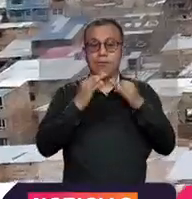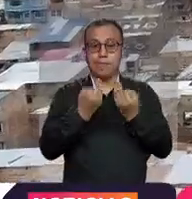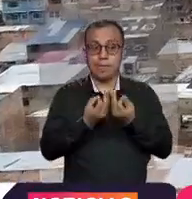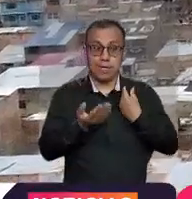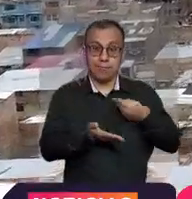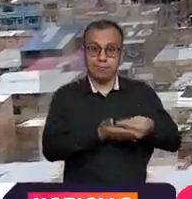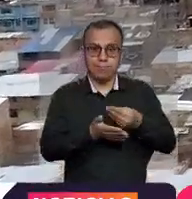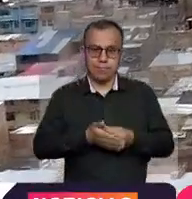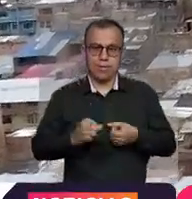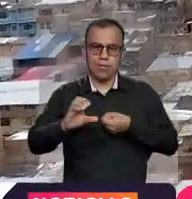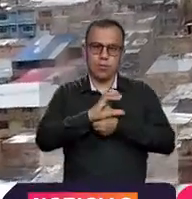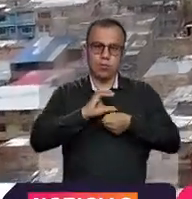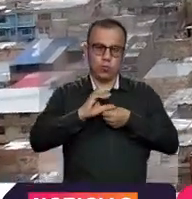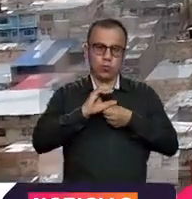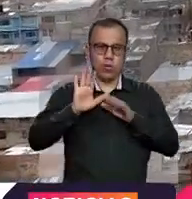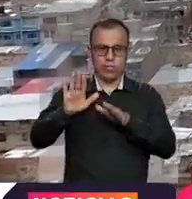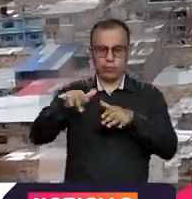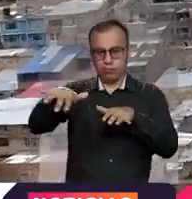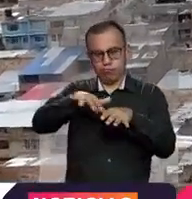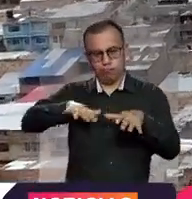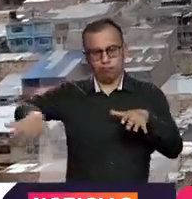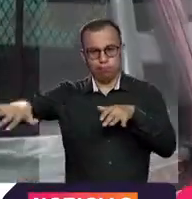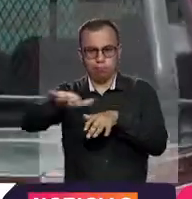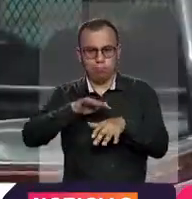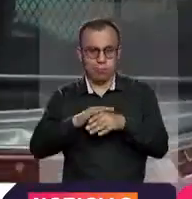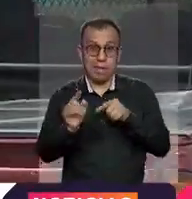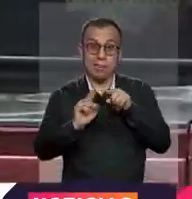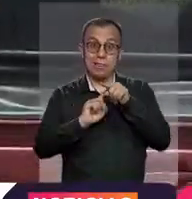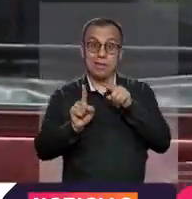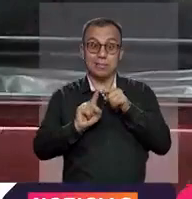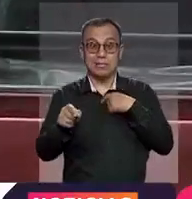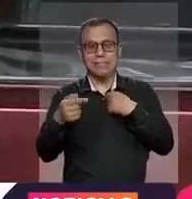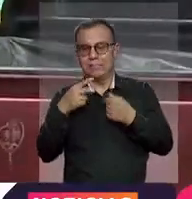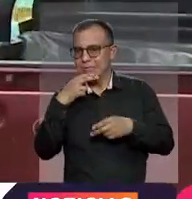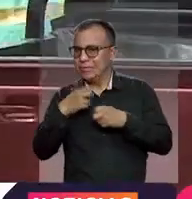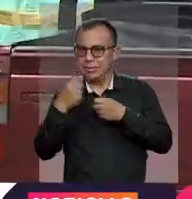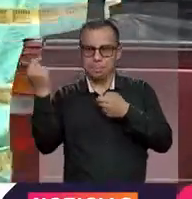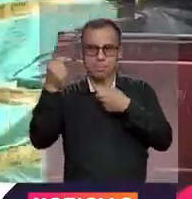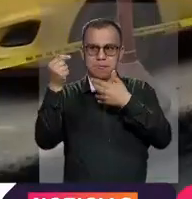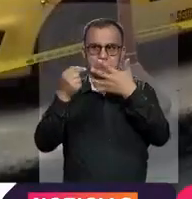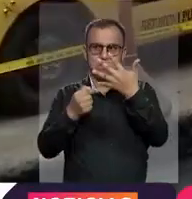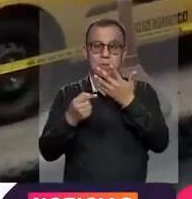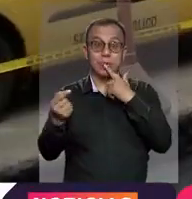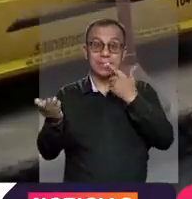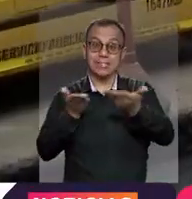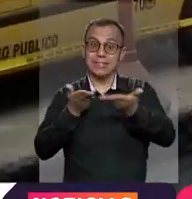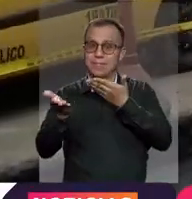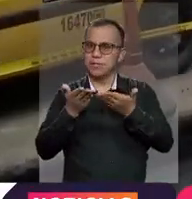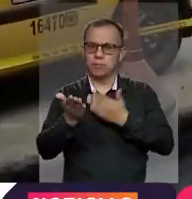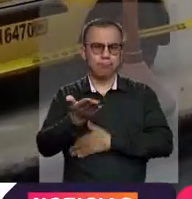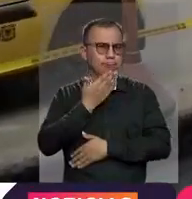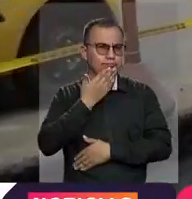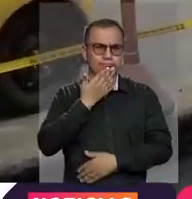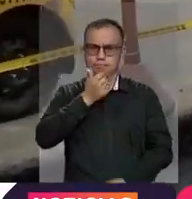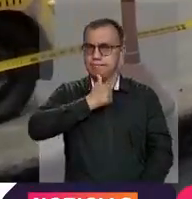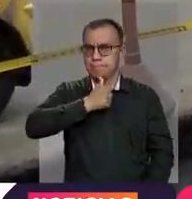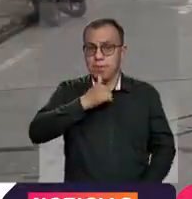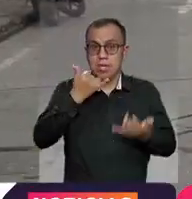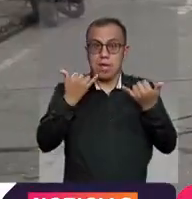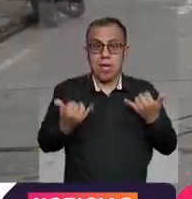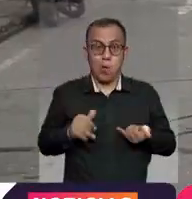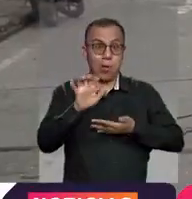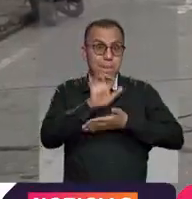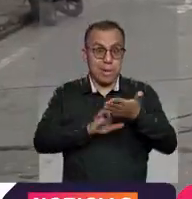para los ciudadanos de esta zona de la capital el transporte tiene muchas deficiencias pues el servicio es insuficiente y ahora están